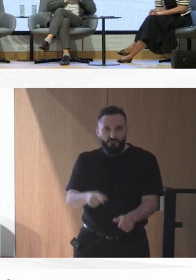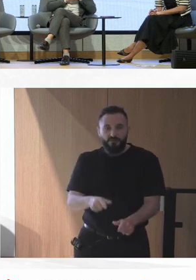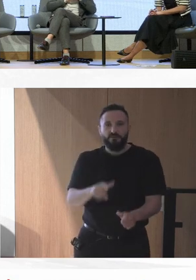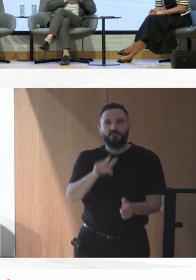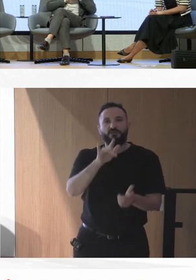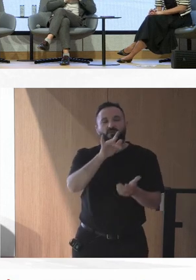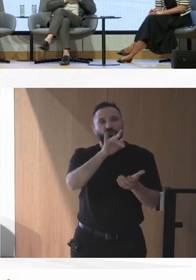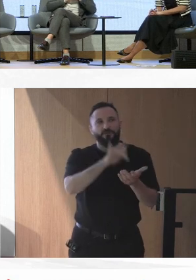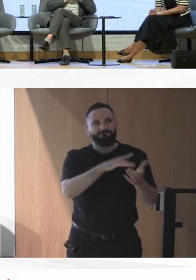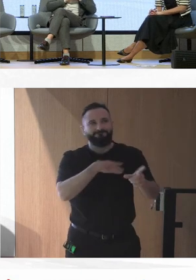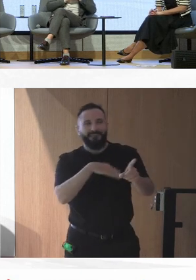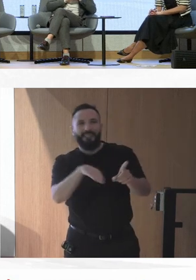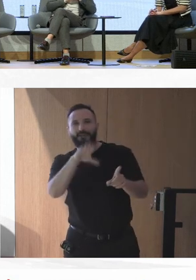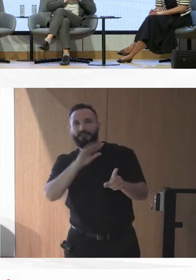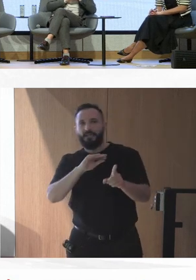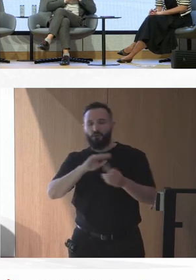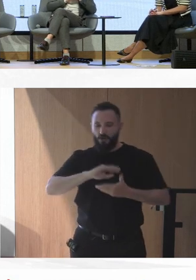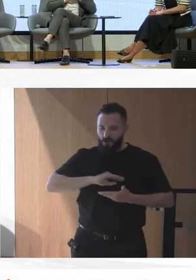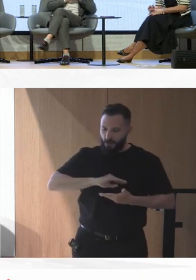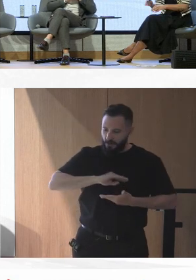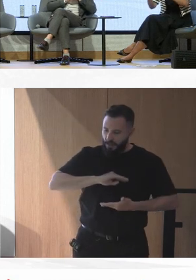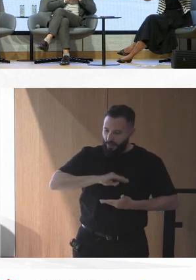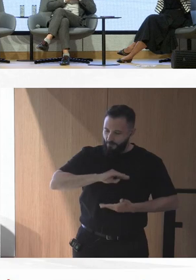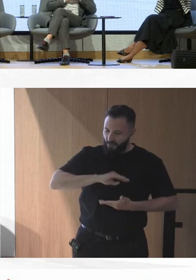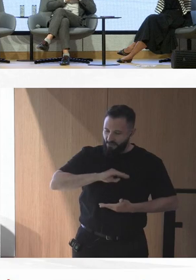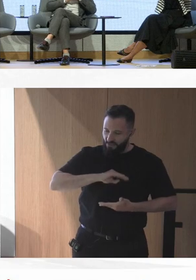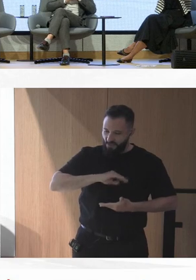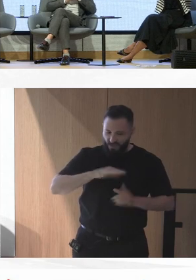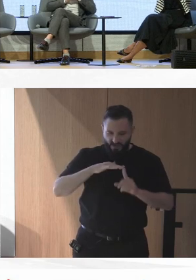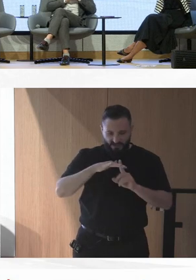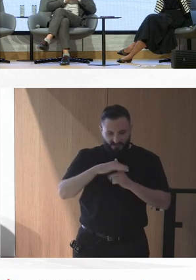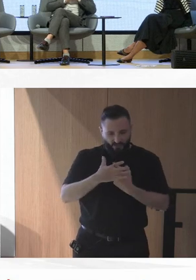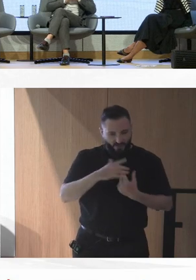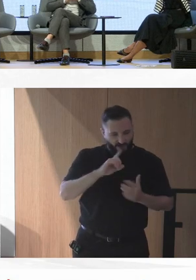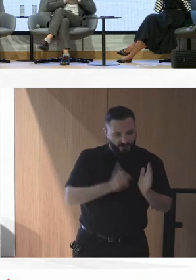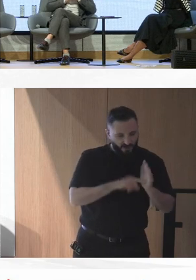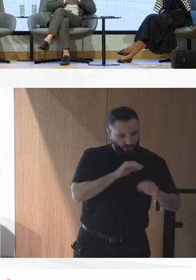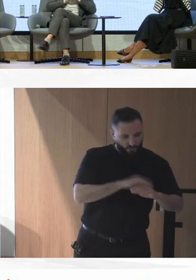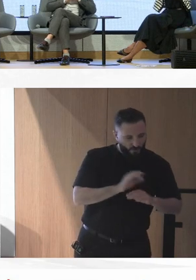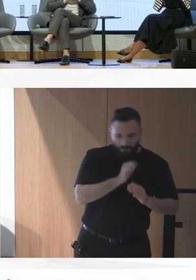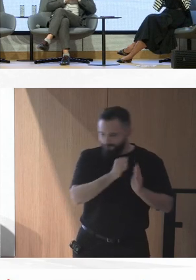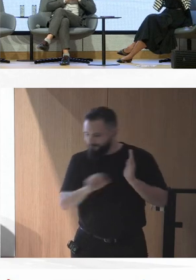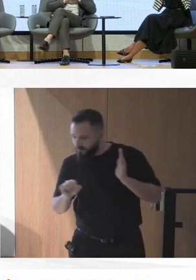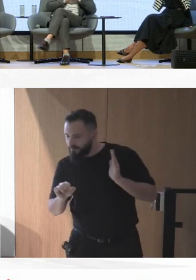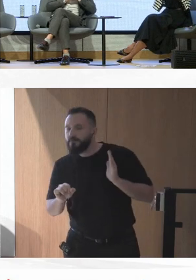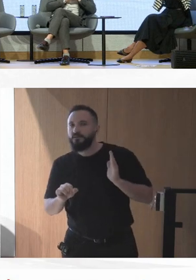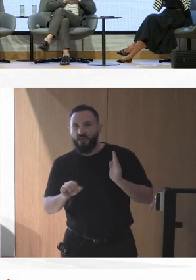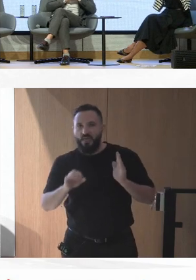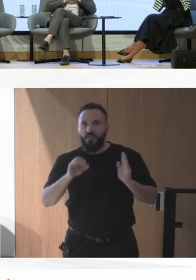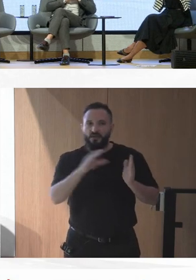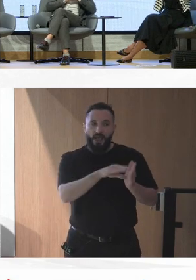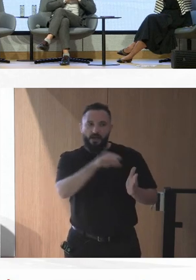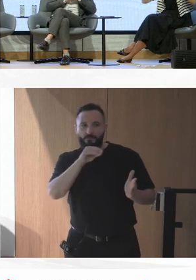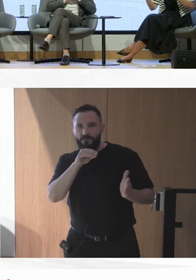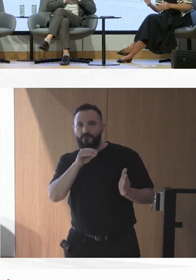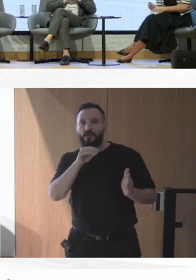a entender que la capacidad de comprender que un hecho es ilícito o de determinarse de acuerdo a esa comprensión tiene que ver con